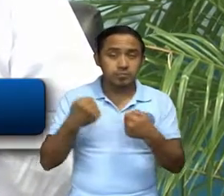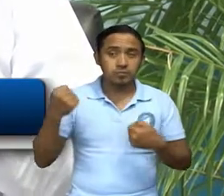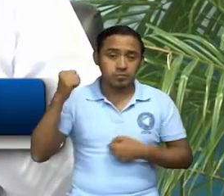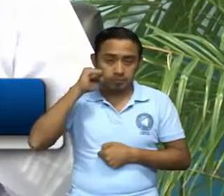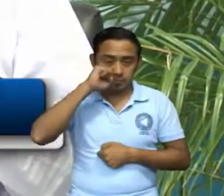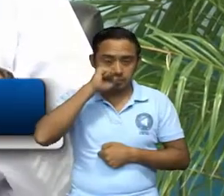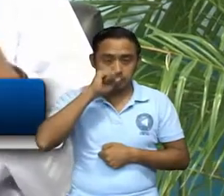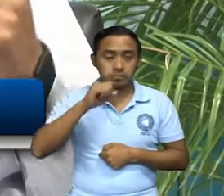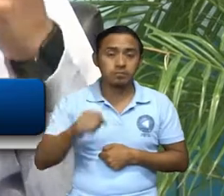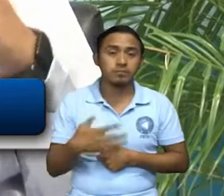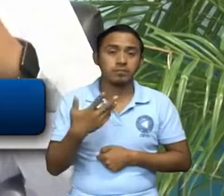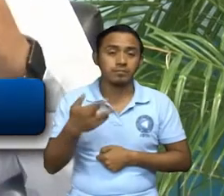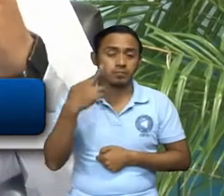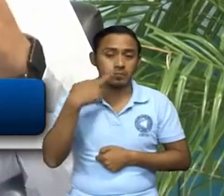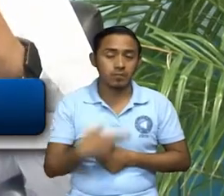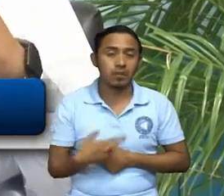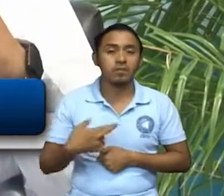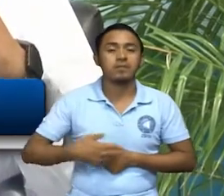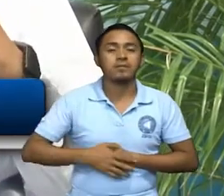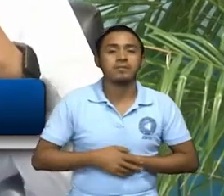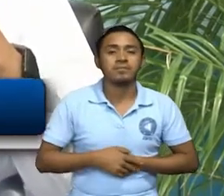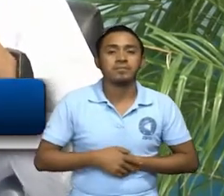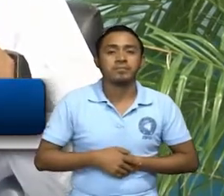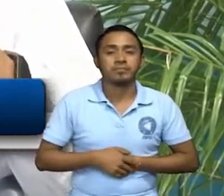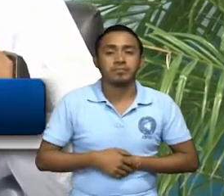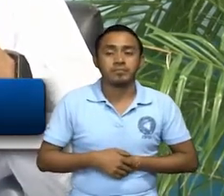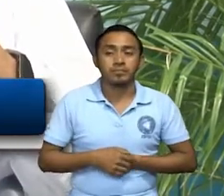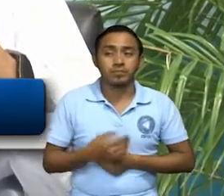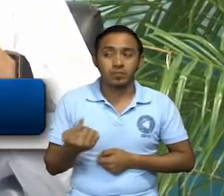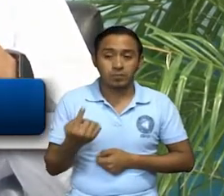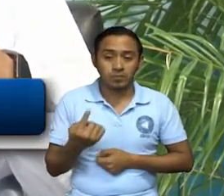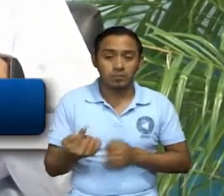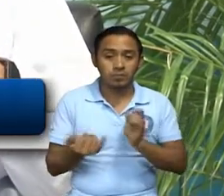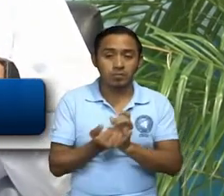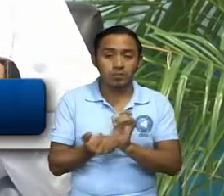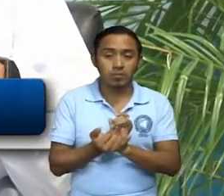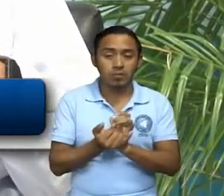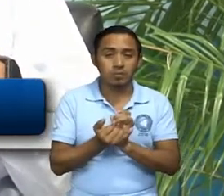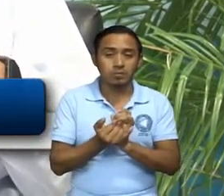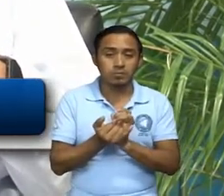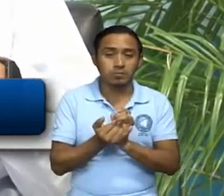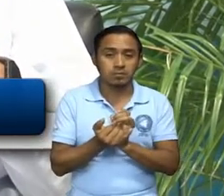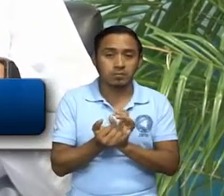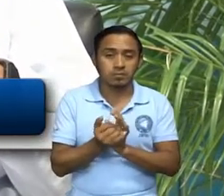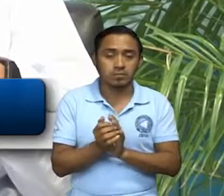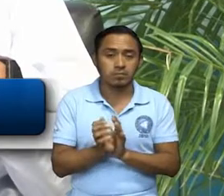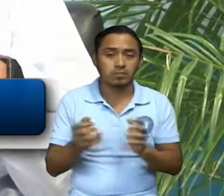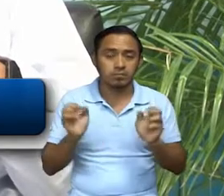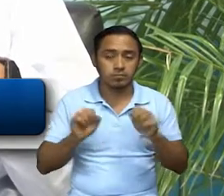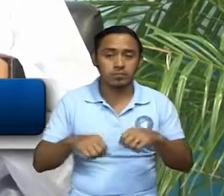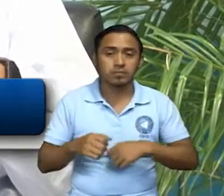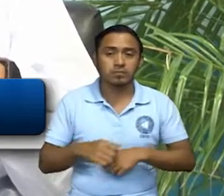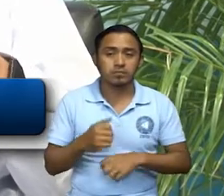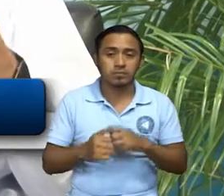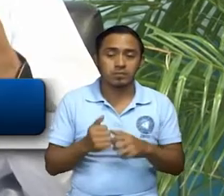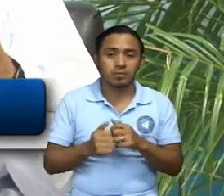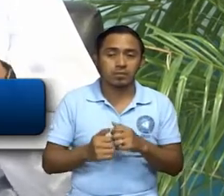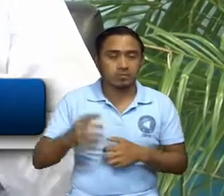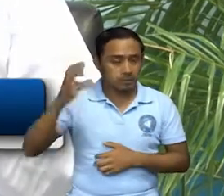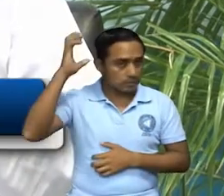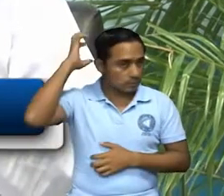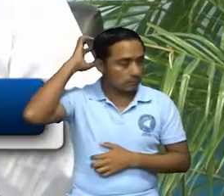golpe. Exactamente. Pero no solamente que sea óseo, sino también neuronal. O sea, de la cabeza, o